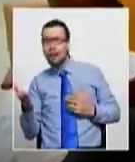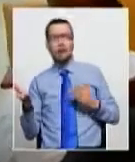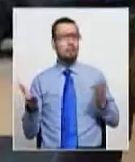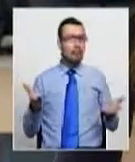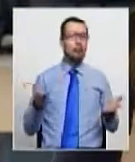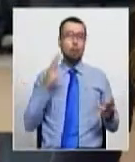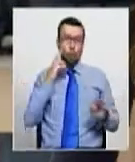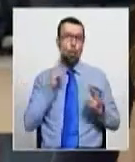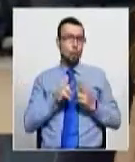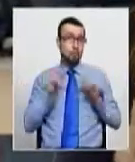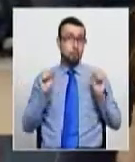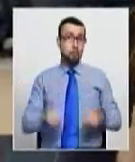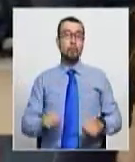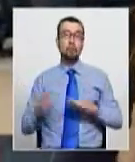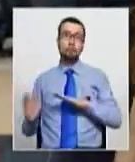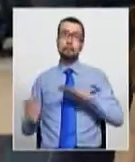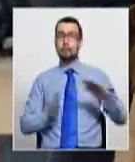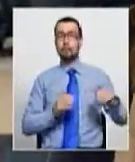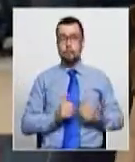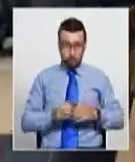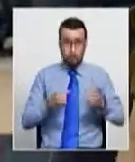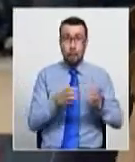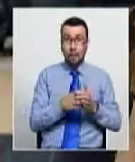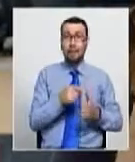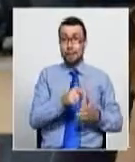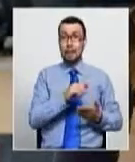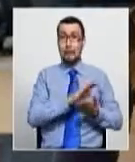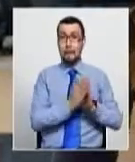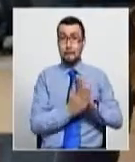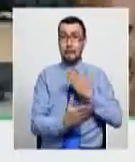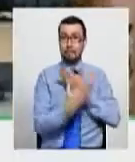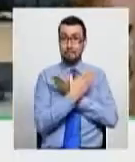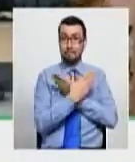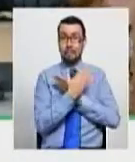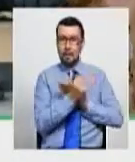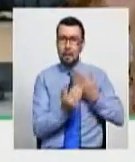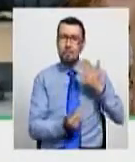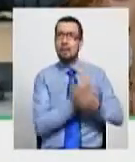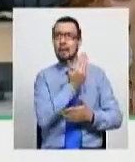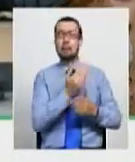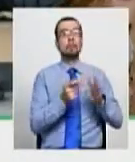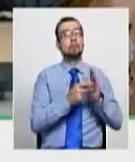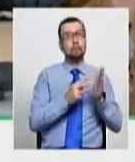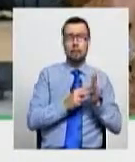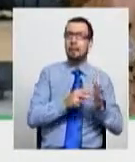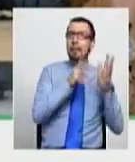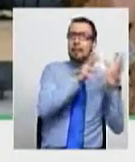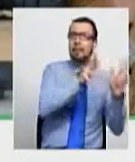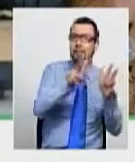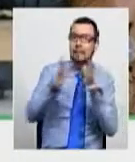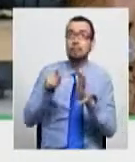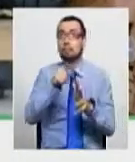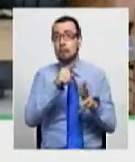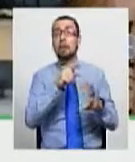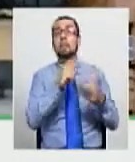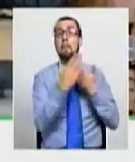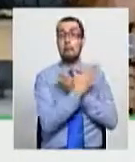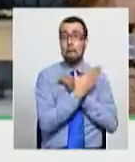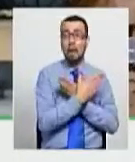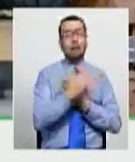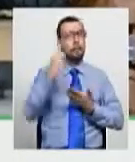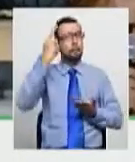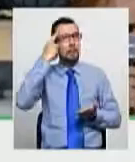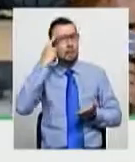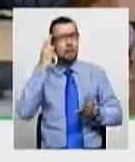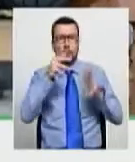del otro la sección sobre paz que inicia en tele café noticias es pedagogía para la paz es un espacio de debate de opinión